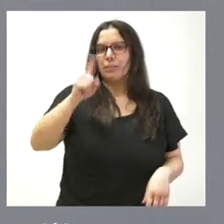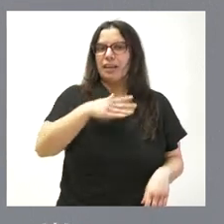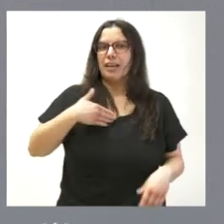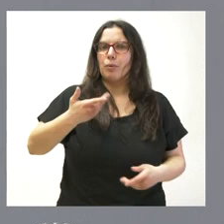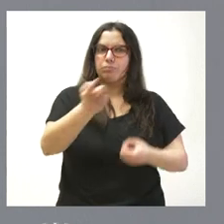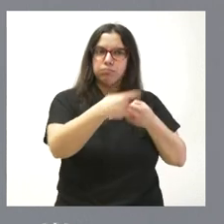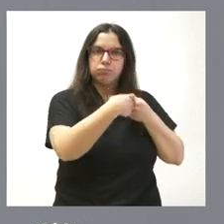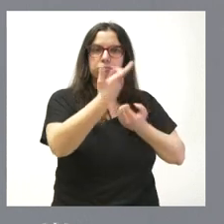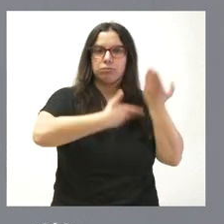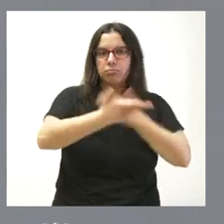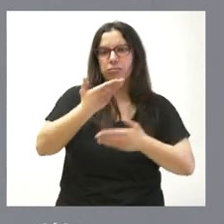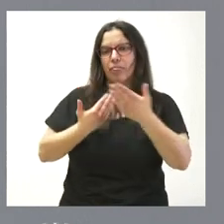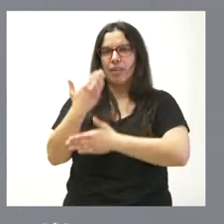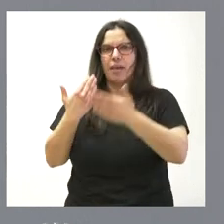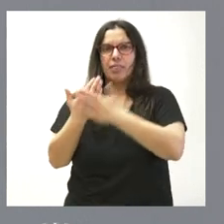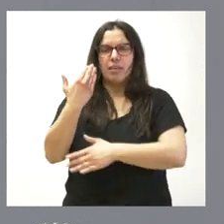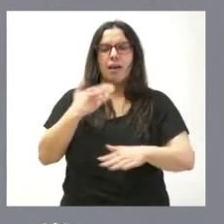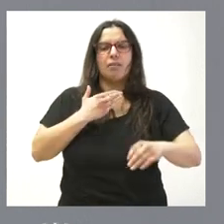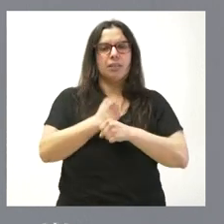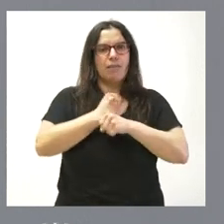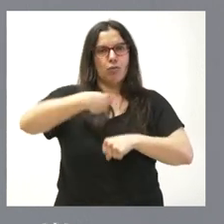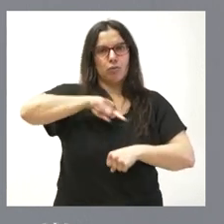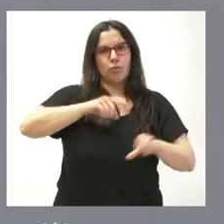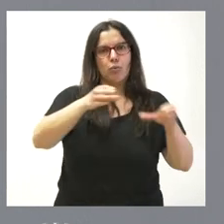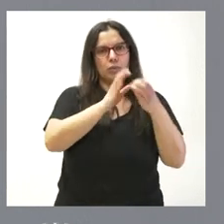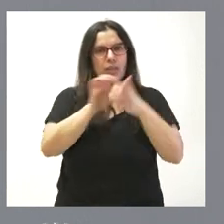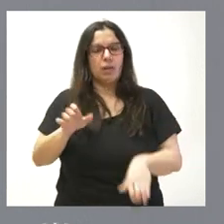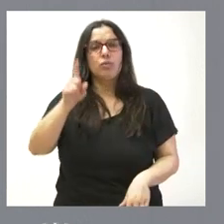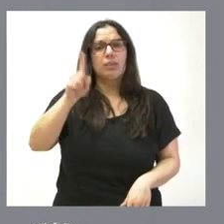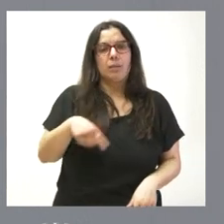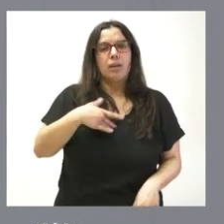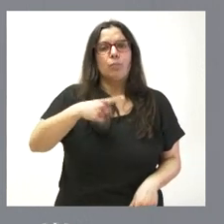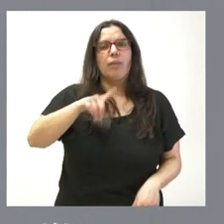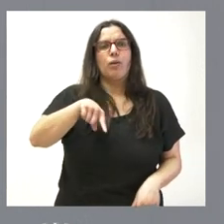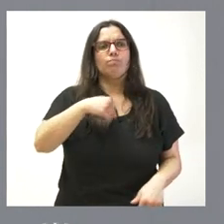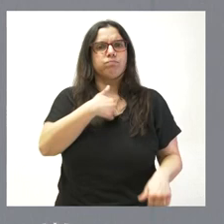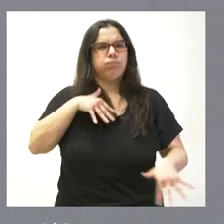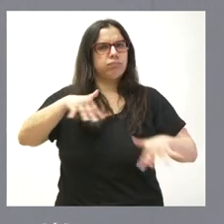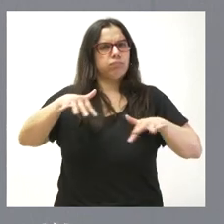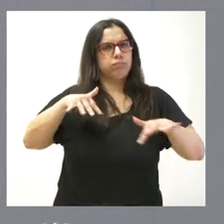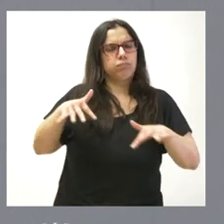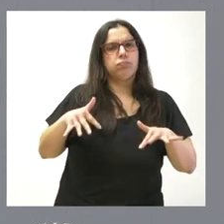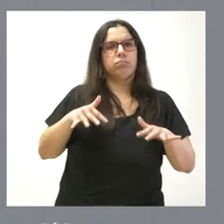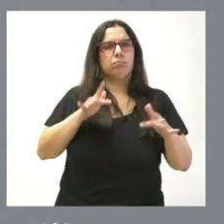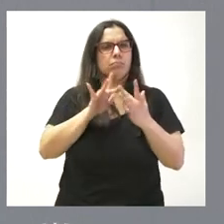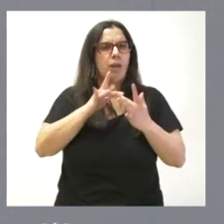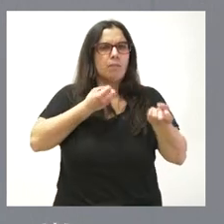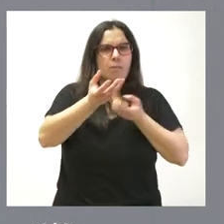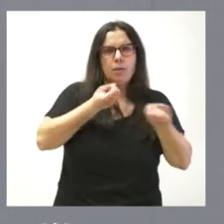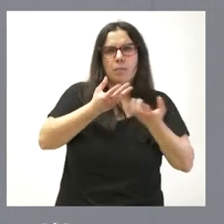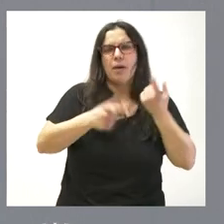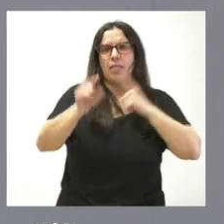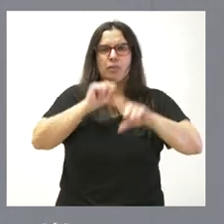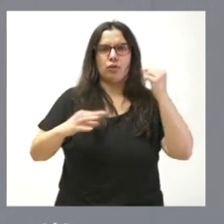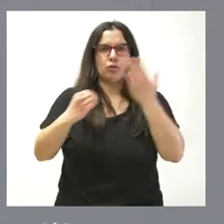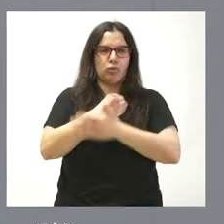el día a día de la actividad del gobierno de Castilla y león y que puedan de esta forma tener un papel muy activo en todas las decisiones que